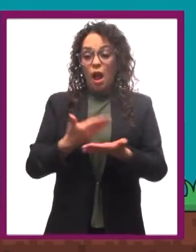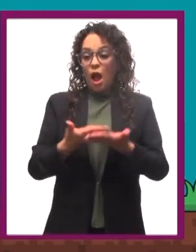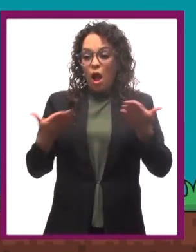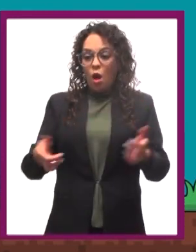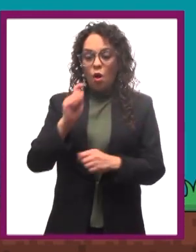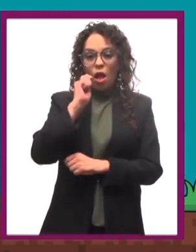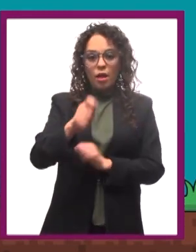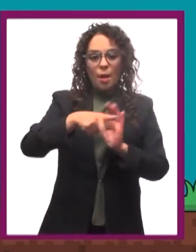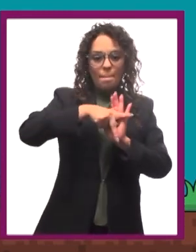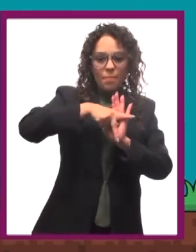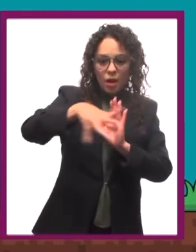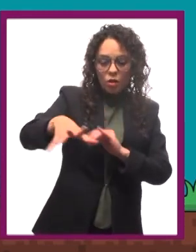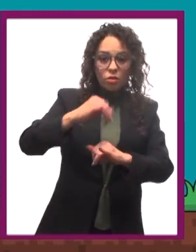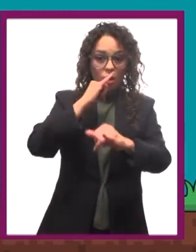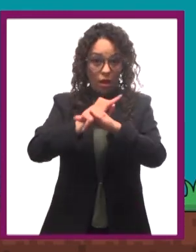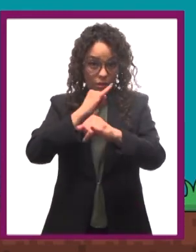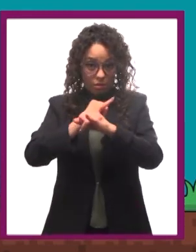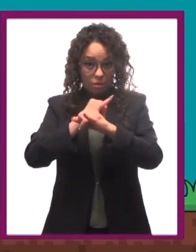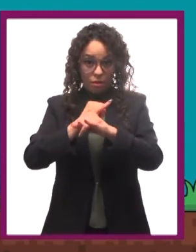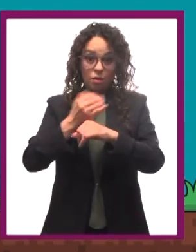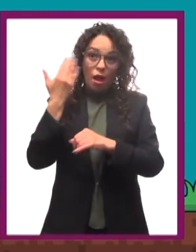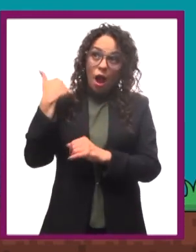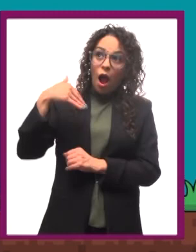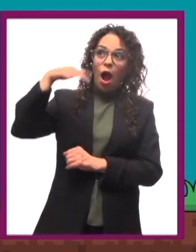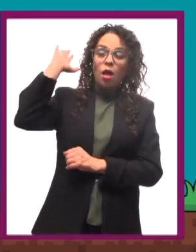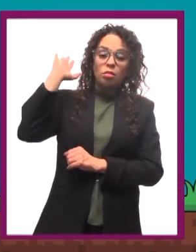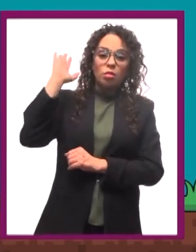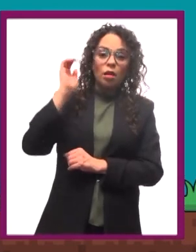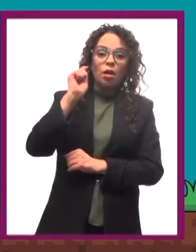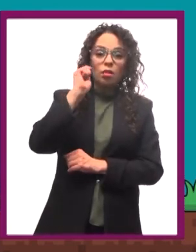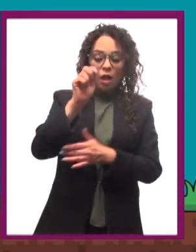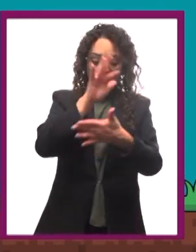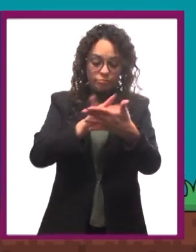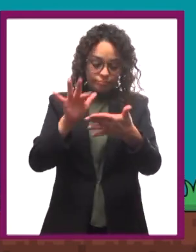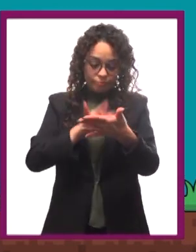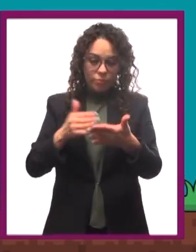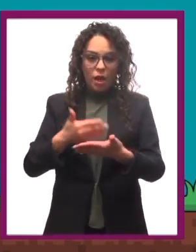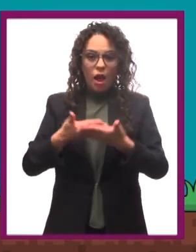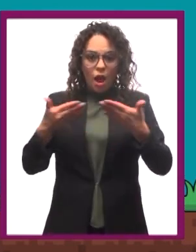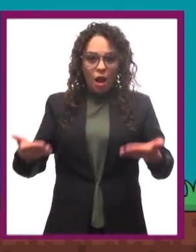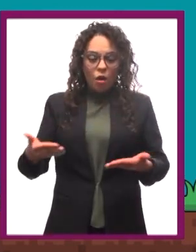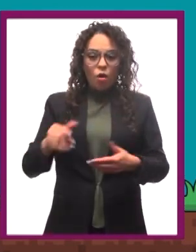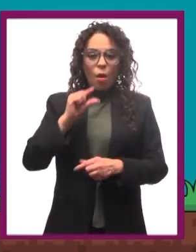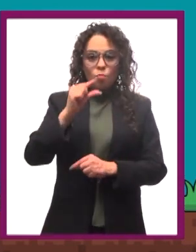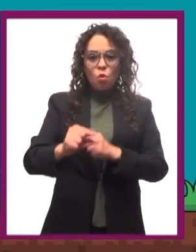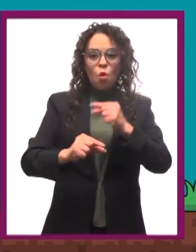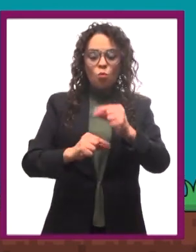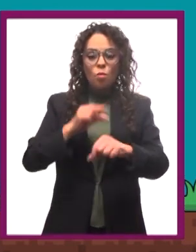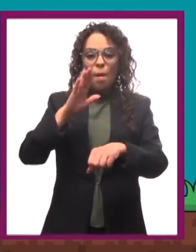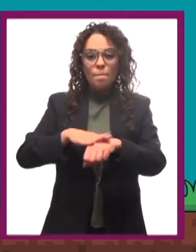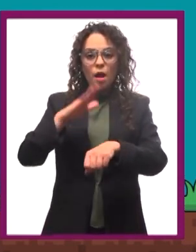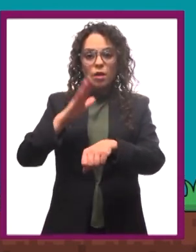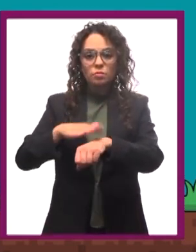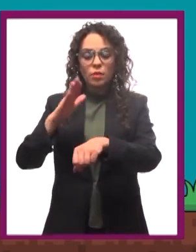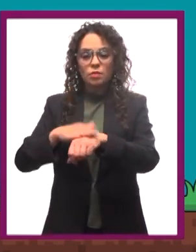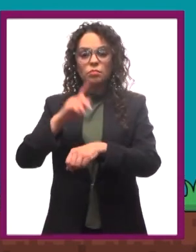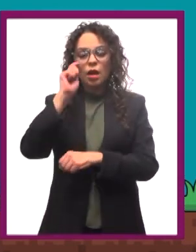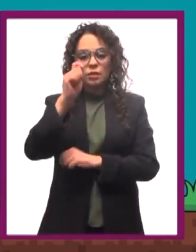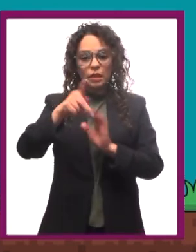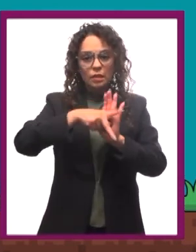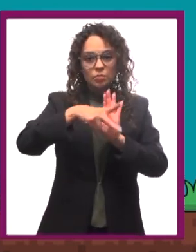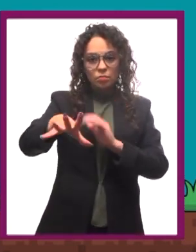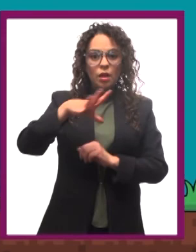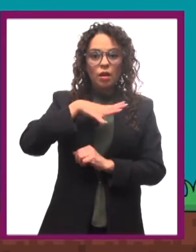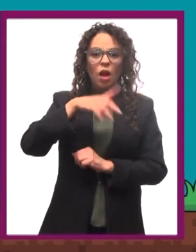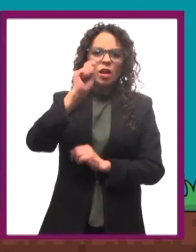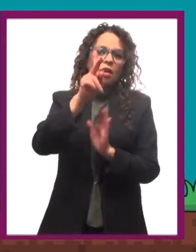entramos en periódicos o medios online, que antes eran sobre todo texto, ahora vemos que cada vez se introduce mucho más